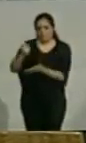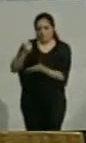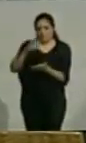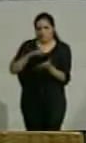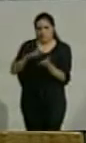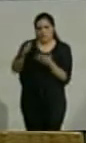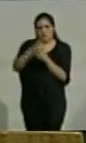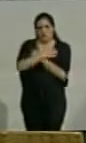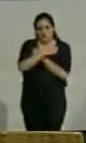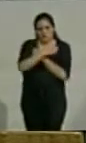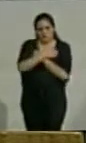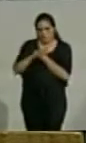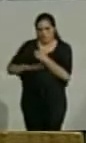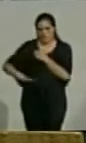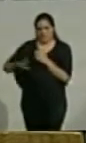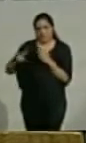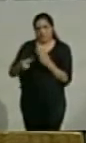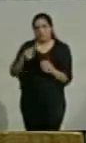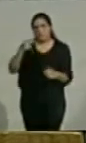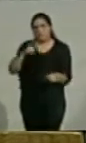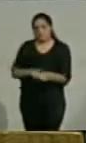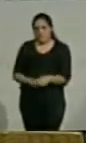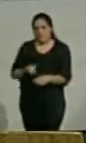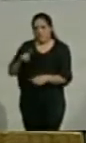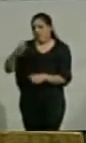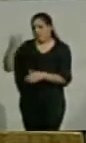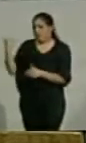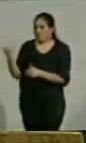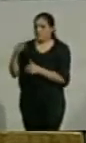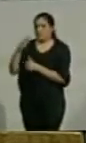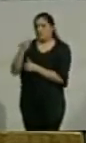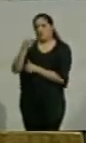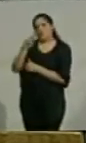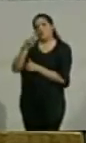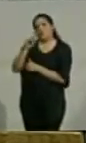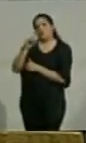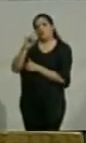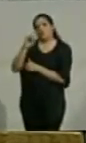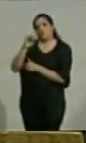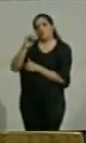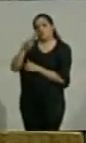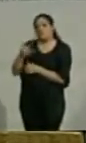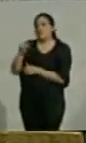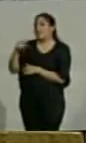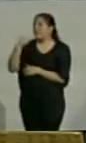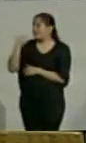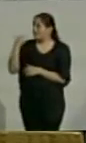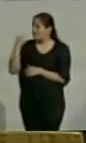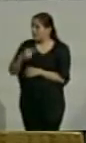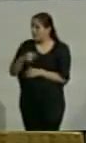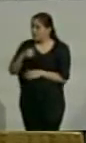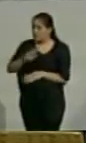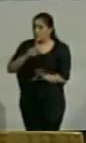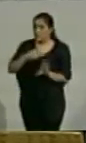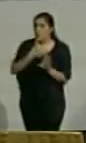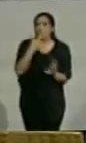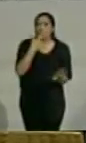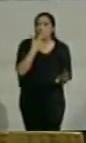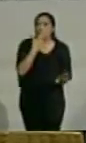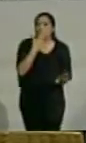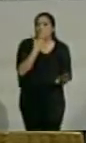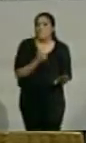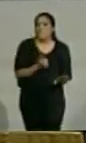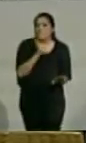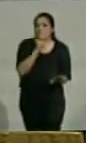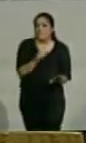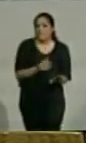Normal, que la Auditoría Superior de la Federación dice hiciste mal uso y dañaste la hacienda pública.